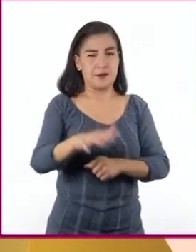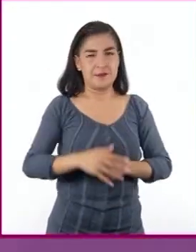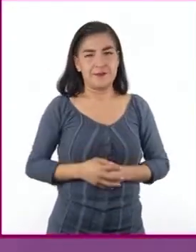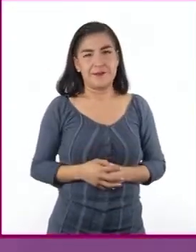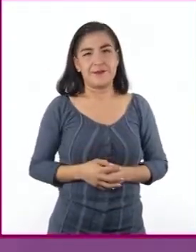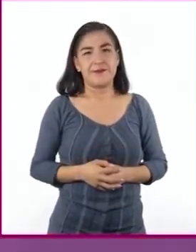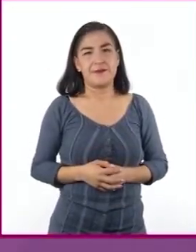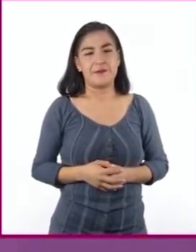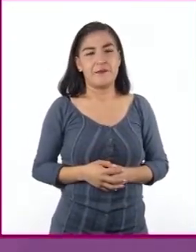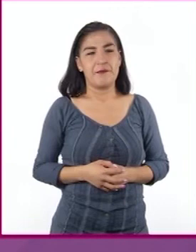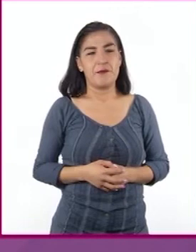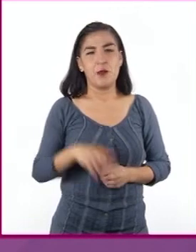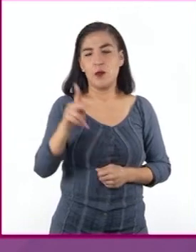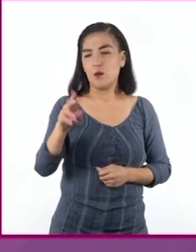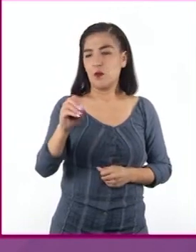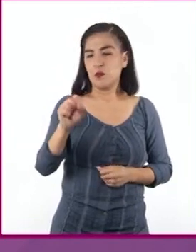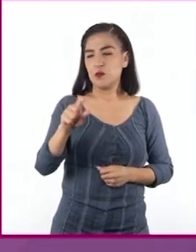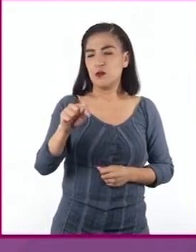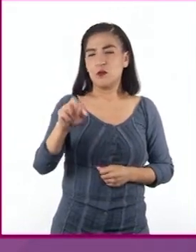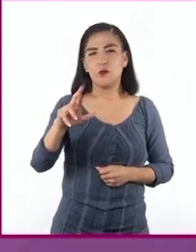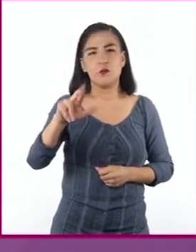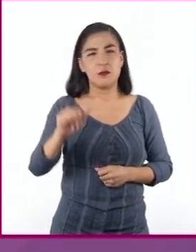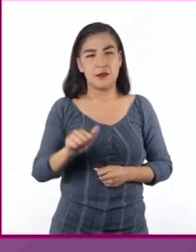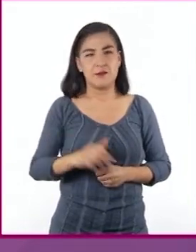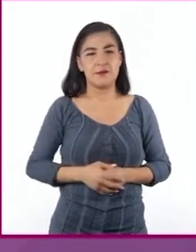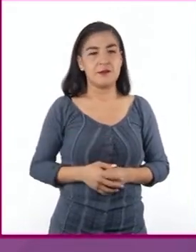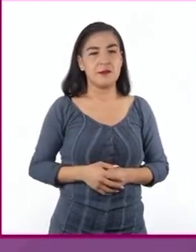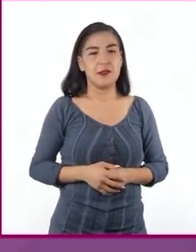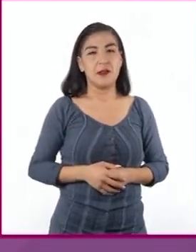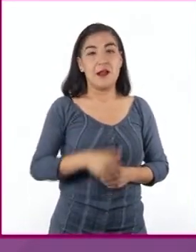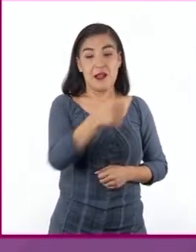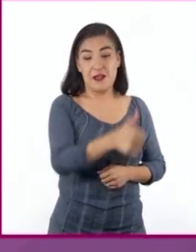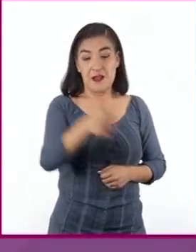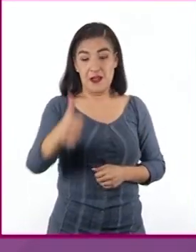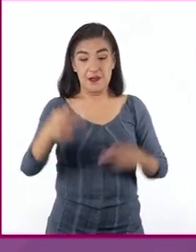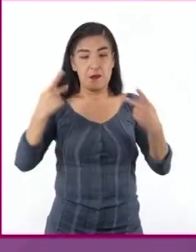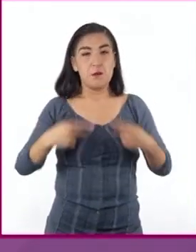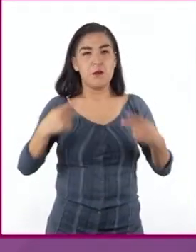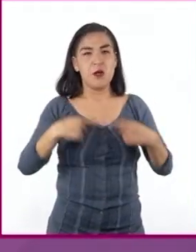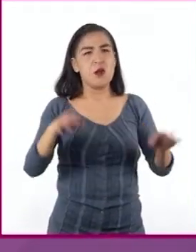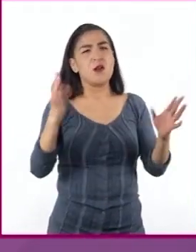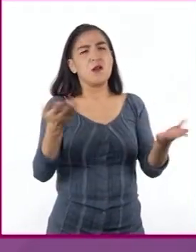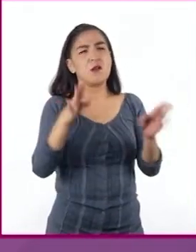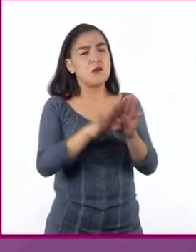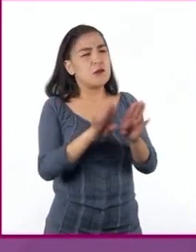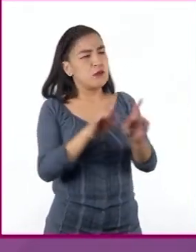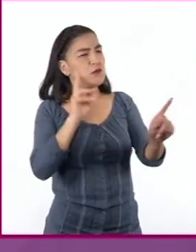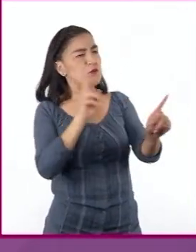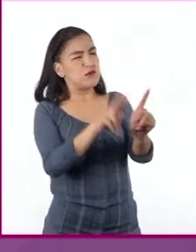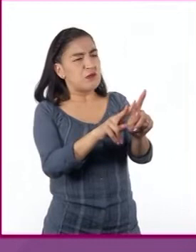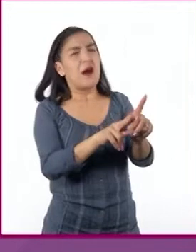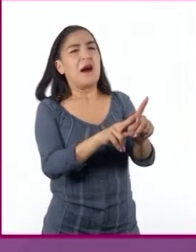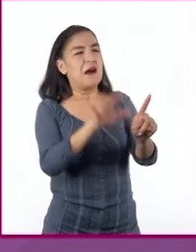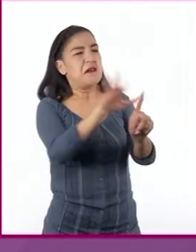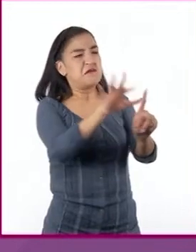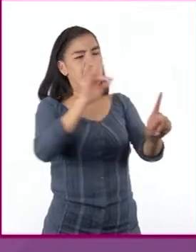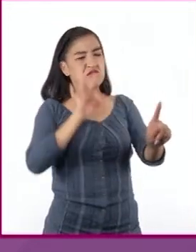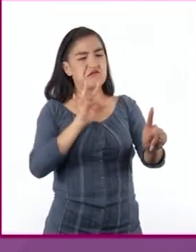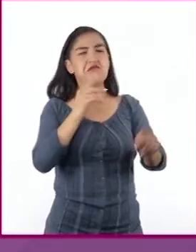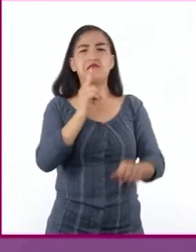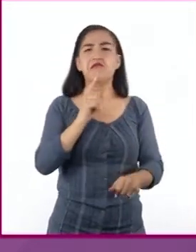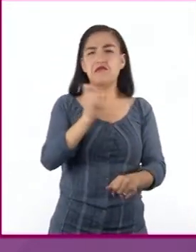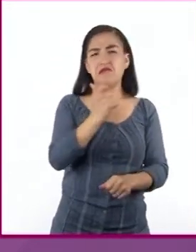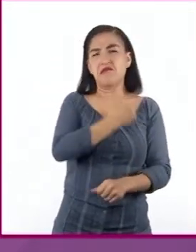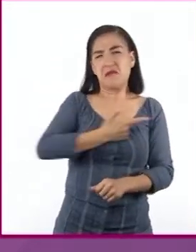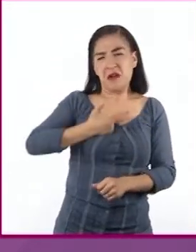siguientes. Postura: actitud que alguien adopta respecto de algún asunto. Crítica